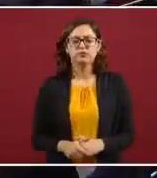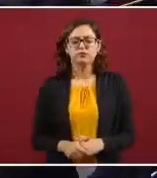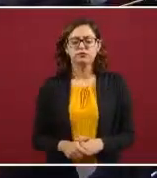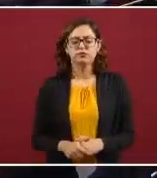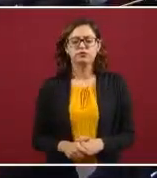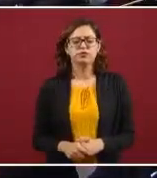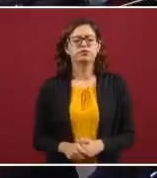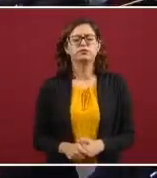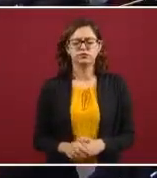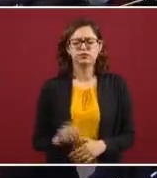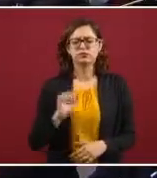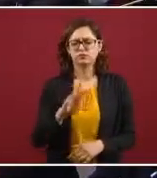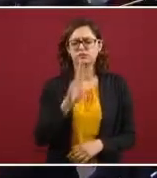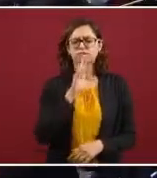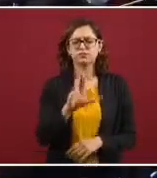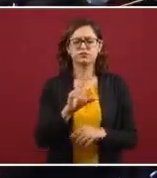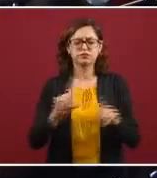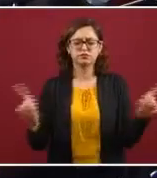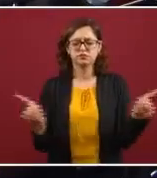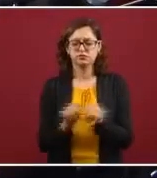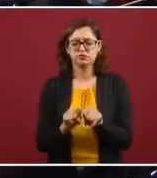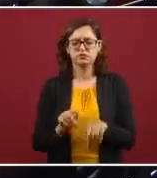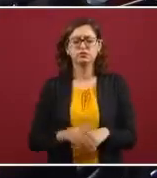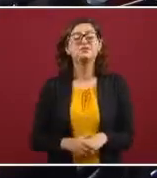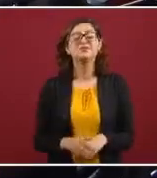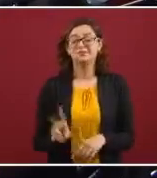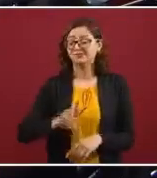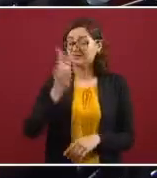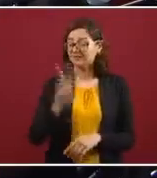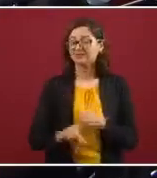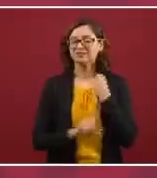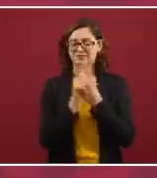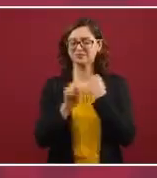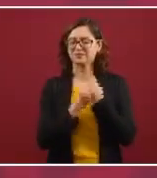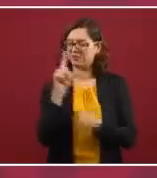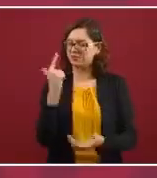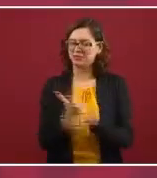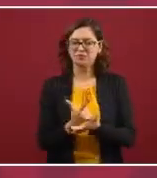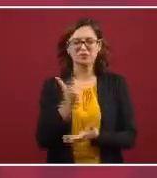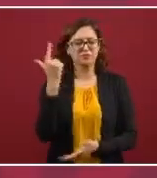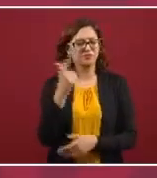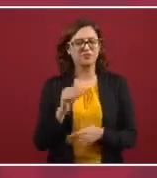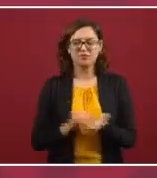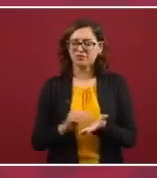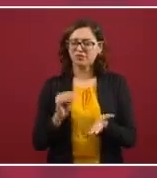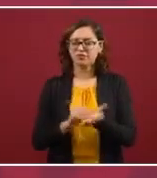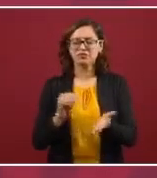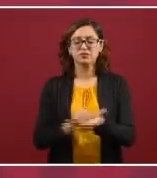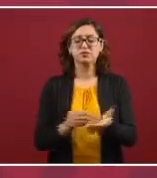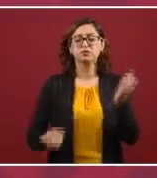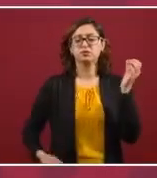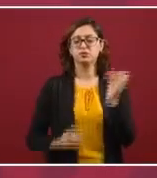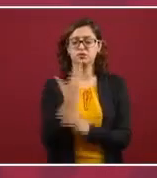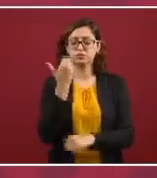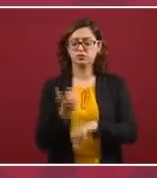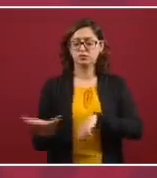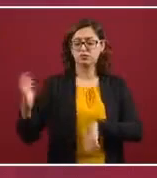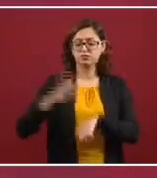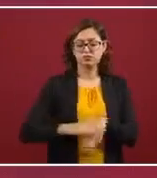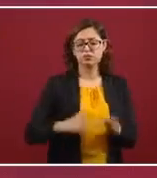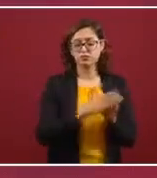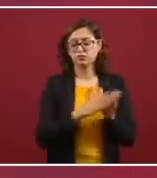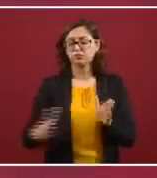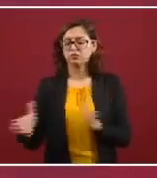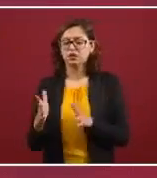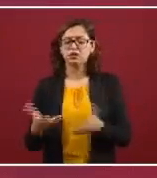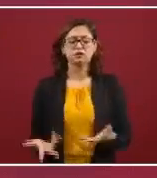muy brevemente, efectivamente no tenemos resuelto esto. En la nueva administración hemos cambiado, pero no